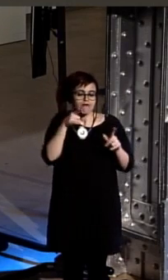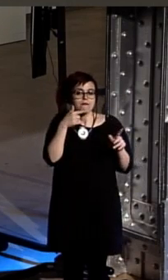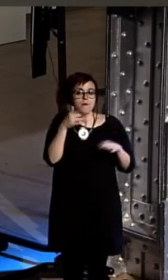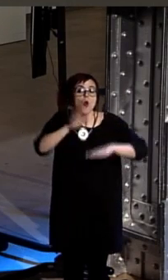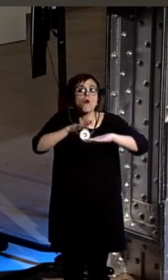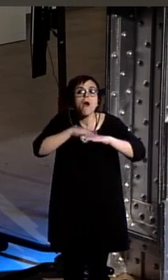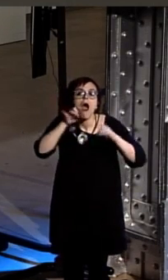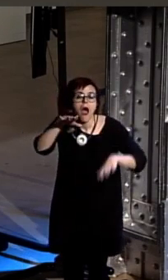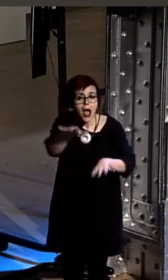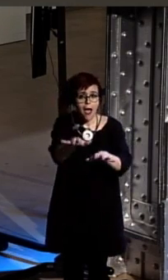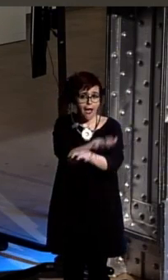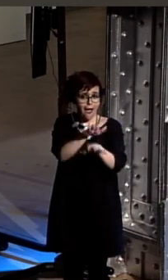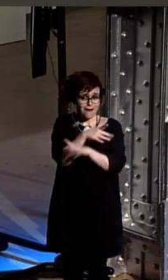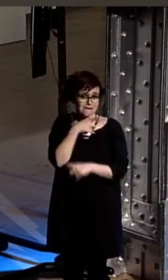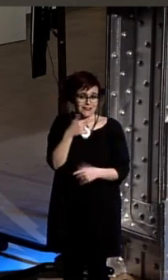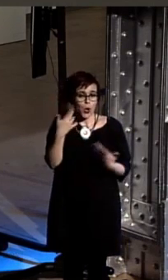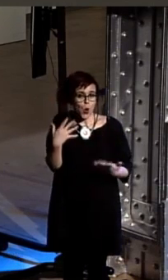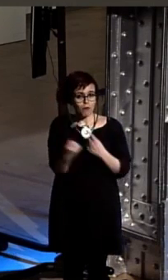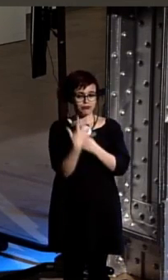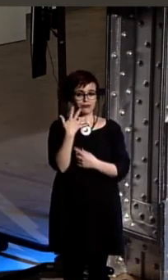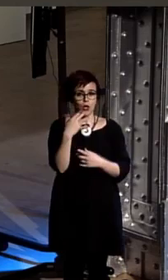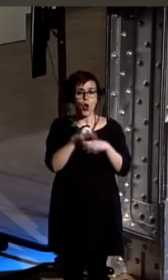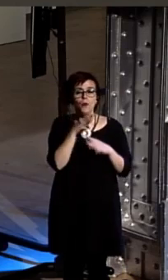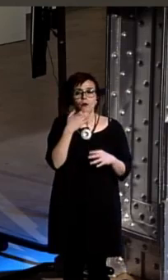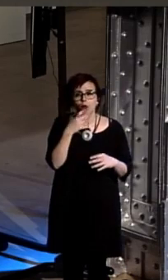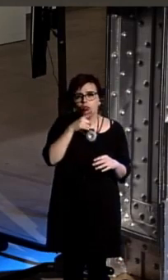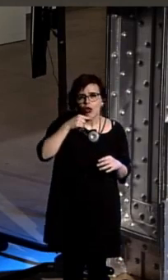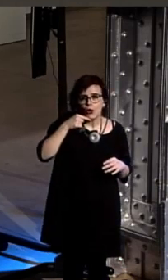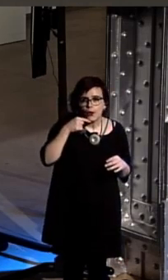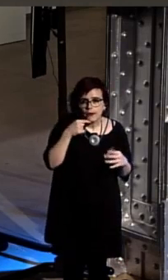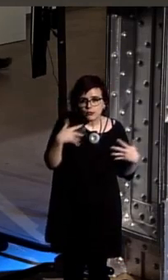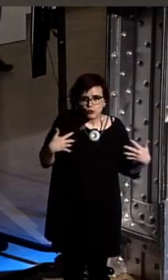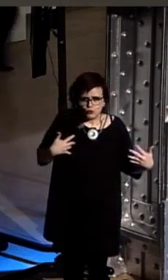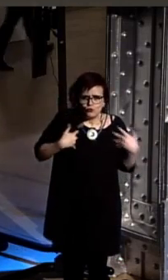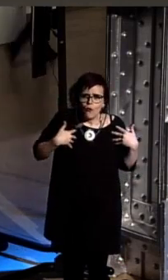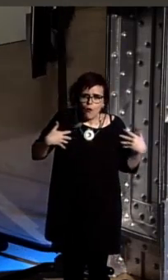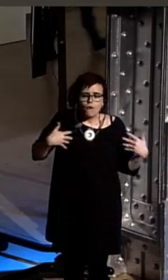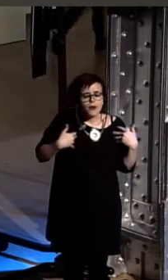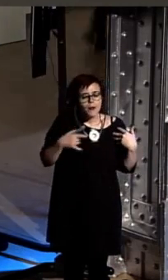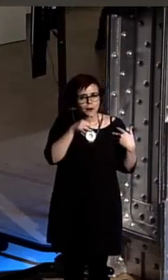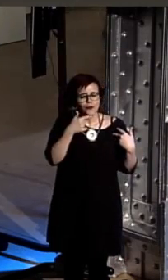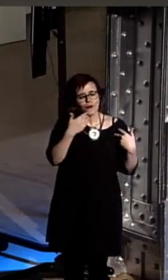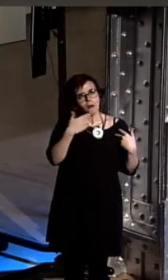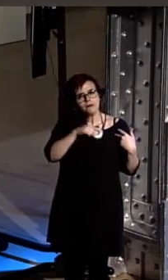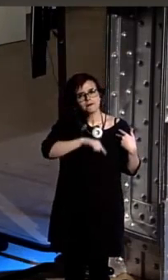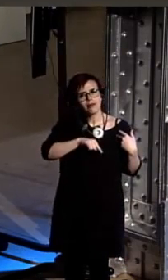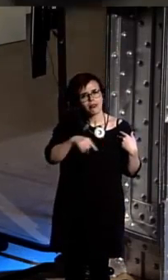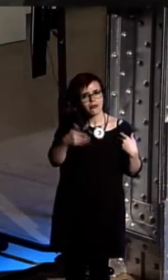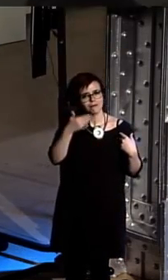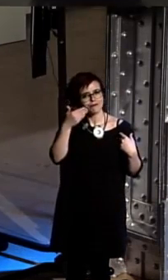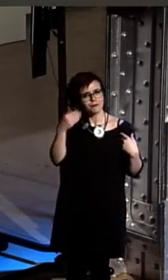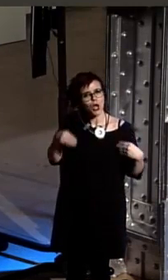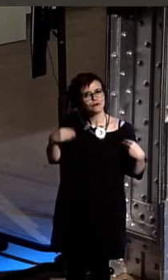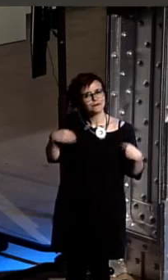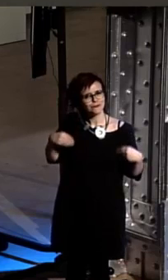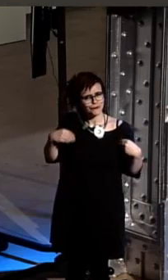uno llora de risa, el llanto no es exactamente igual, pero uno puede disfrutar del dolor, por ejemplo, y es dolor genuino y puro en una situación. Digo, hay gente que disfruta del dolor y hay